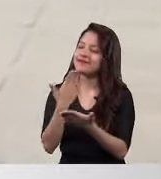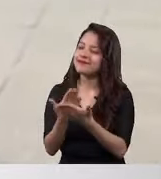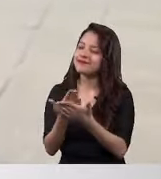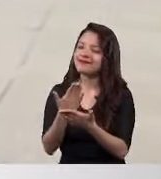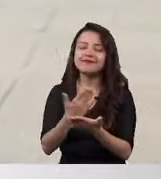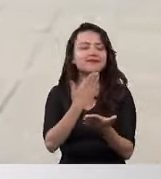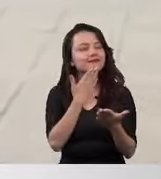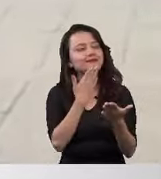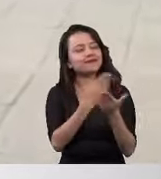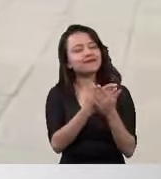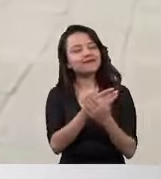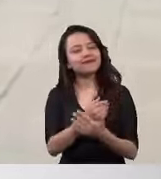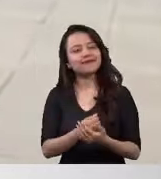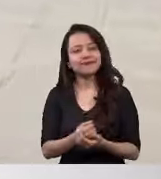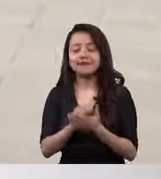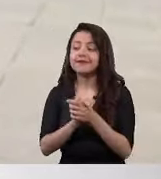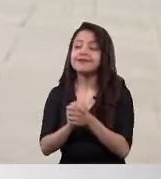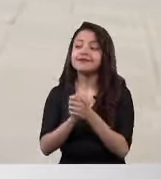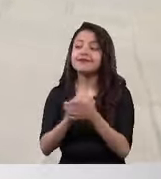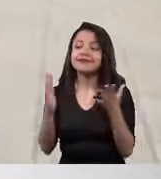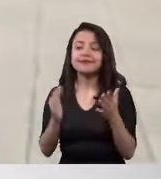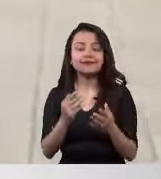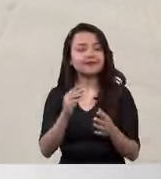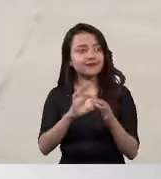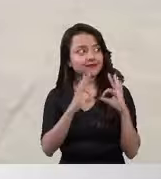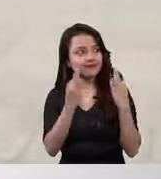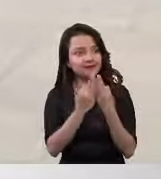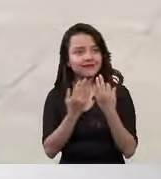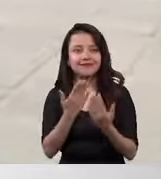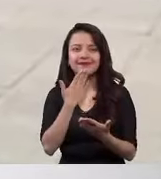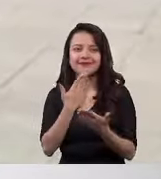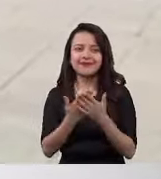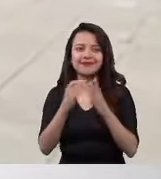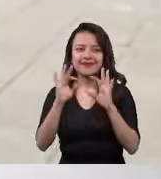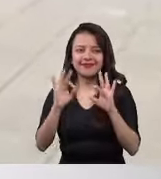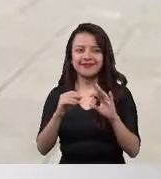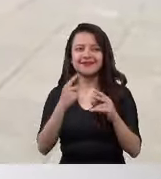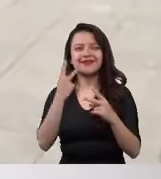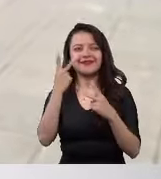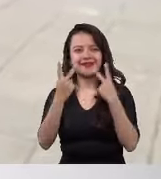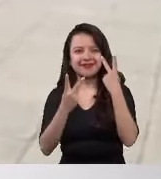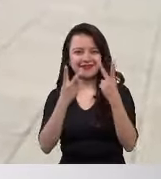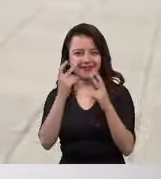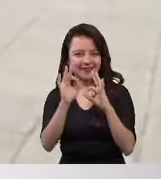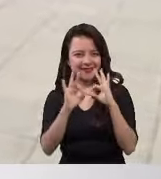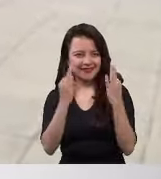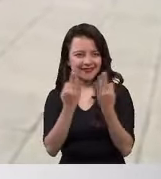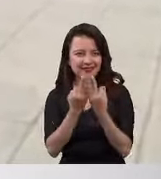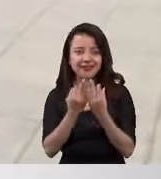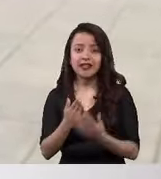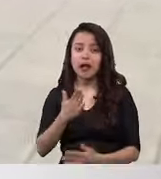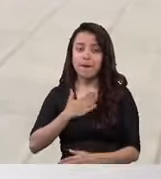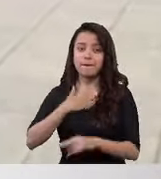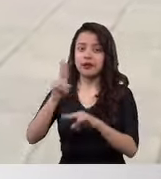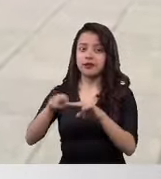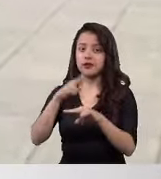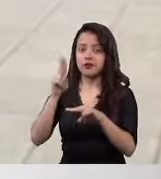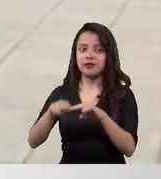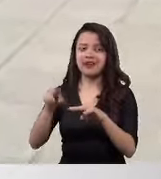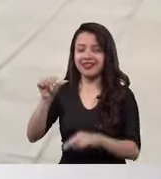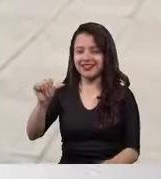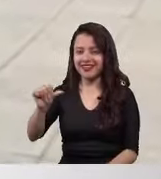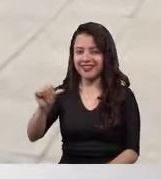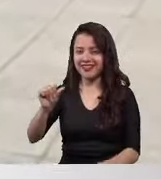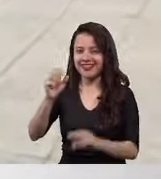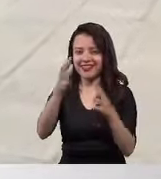Muchas gracias, Juan Diego, a ti. Y saludos. Gracias para... por la visita a mi sobrina en Estados Unidos. ¿Qué dice ella? Juan Diego, ¿no? Juan ¿sí? Diego,